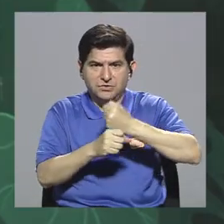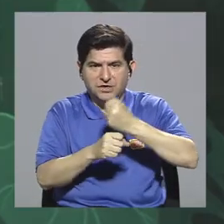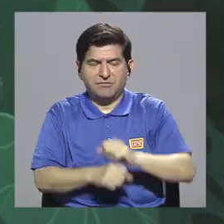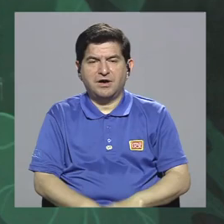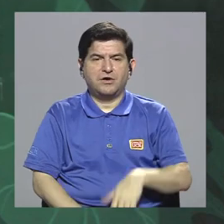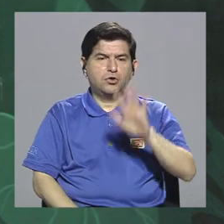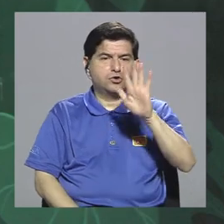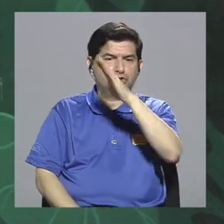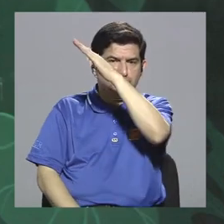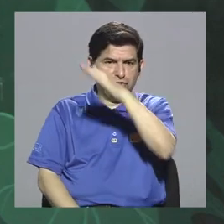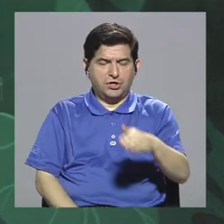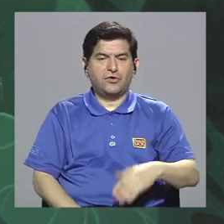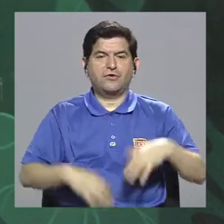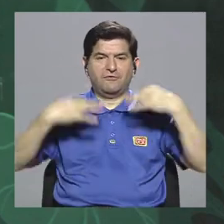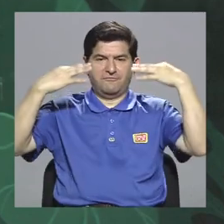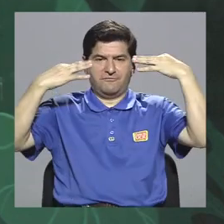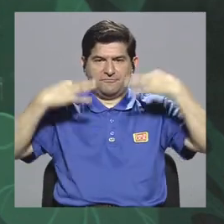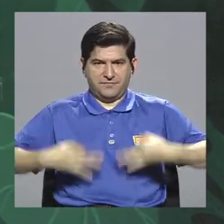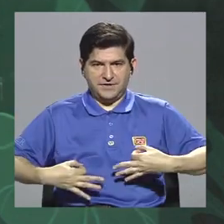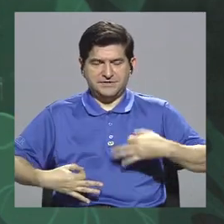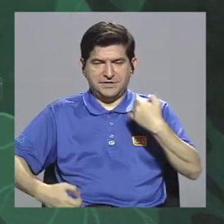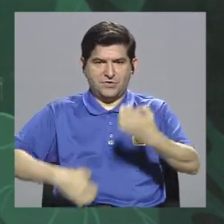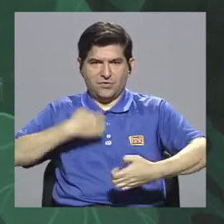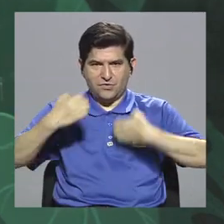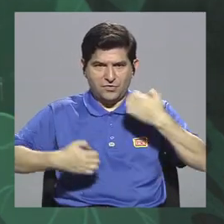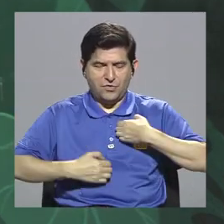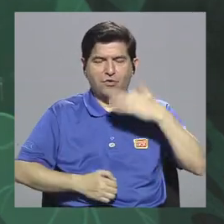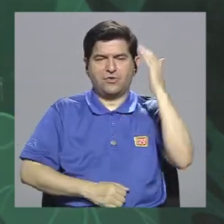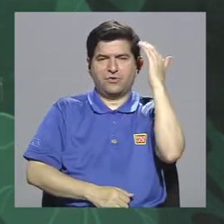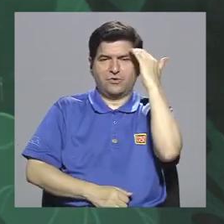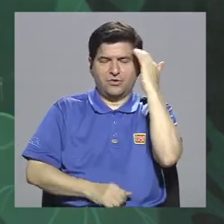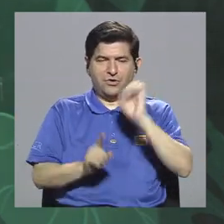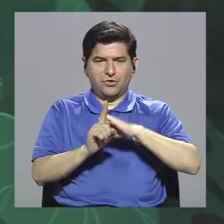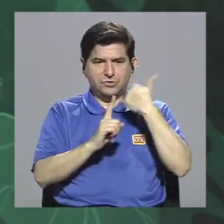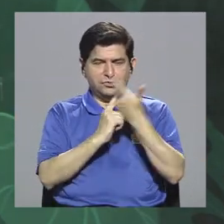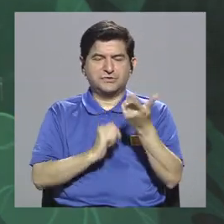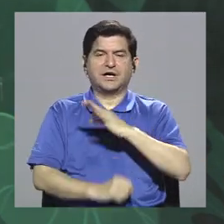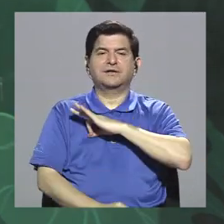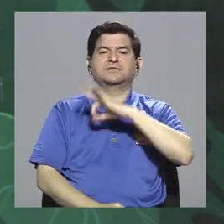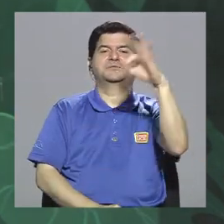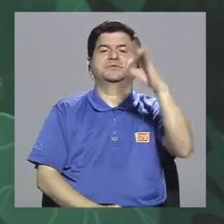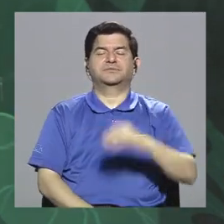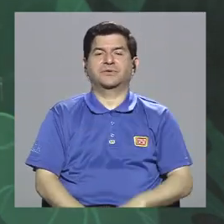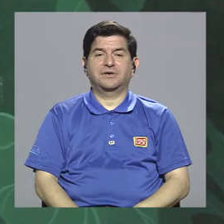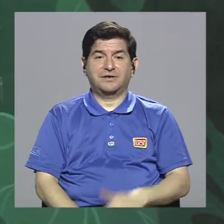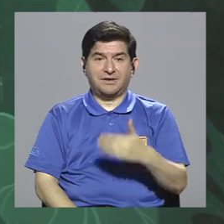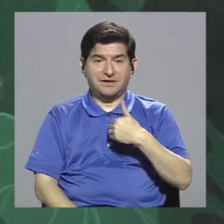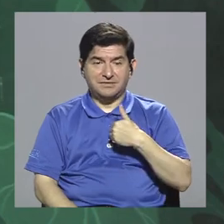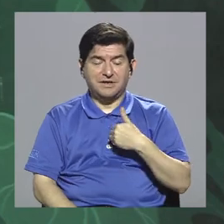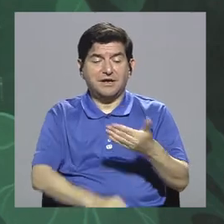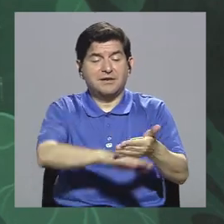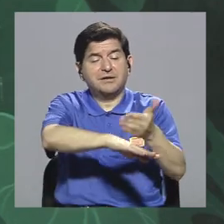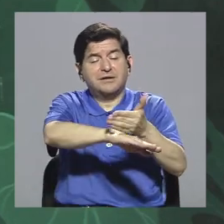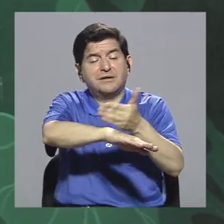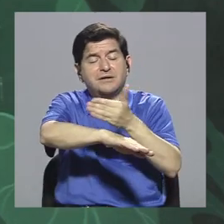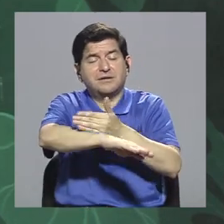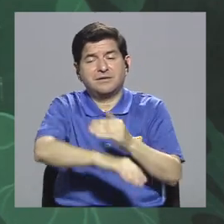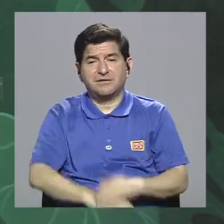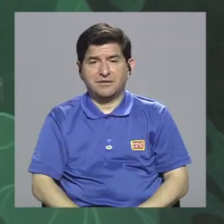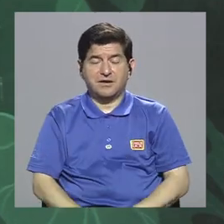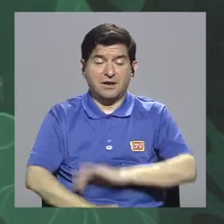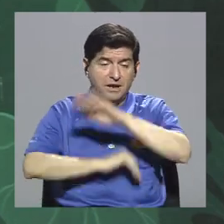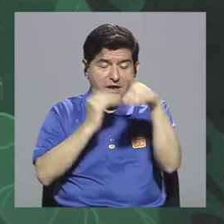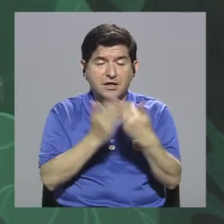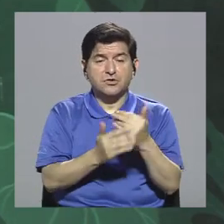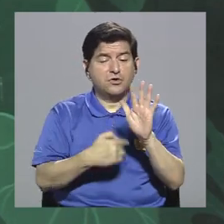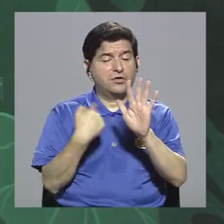ejemplo en mi consulta privada yo trabajo con 5 ejes, el físico, el emocional, el cognitivo, el social y el